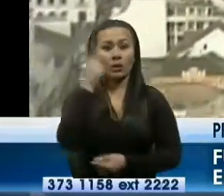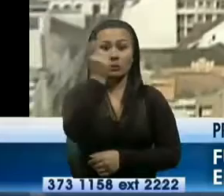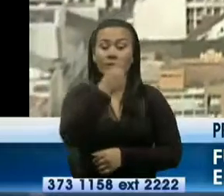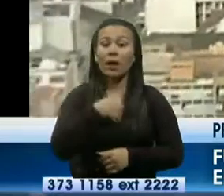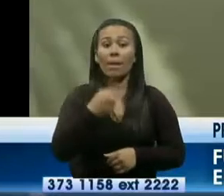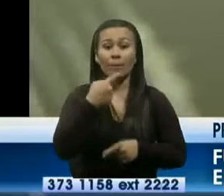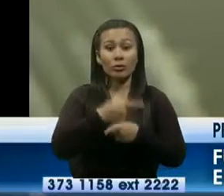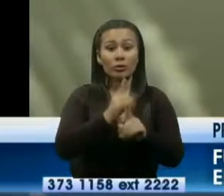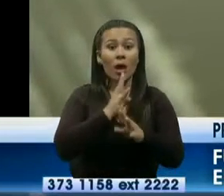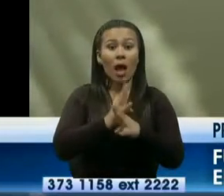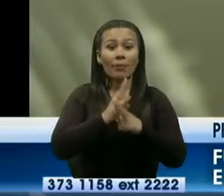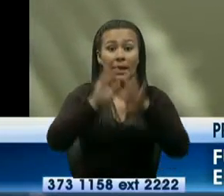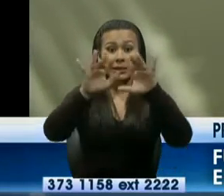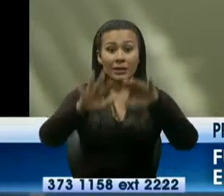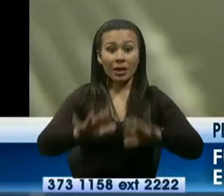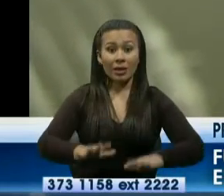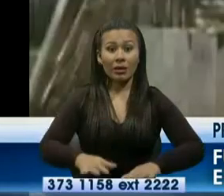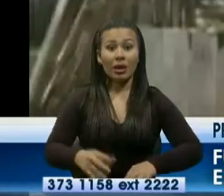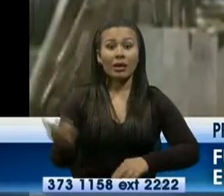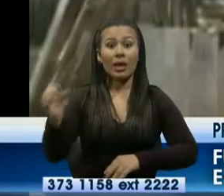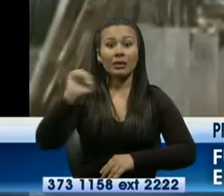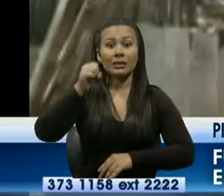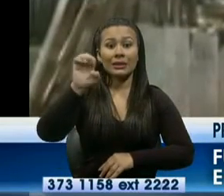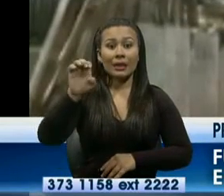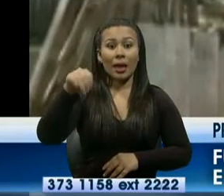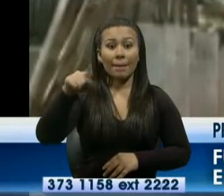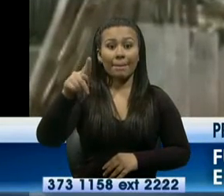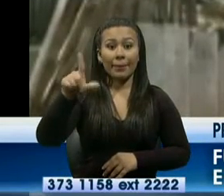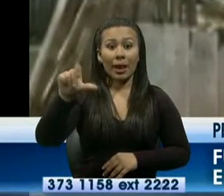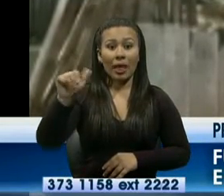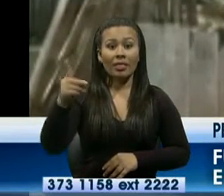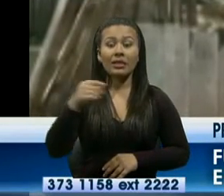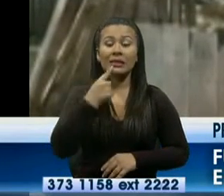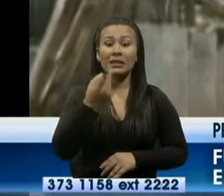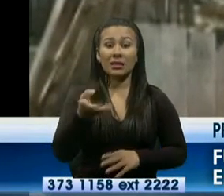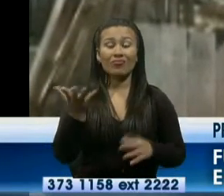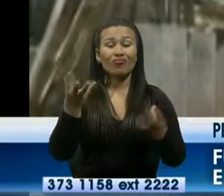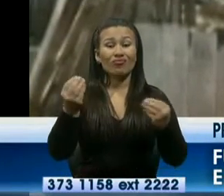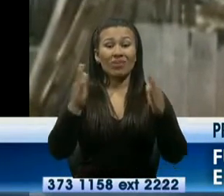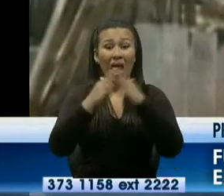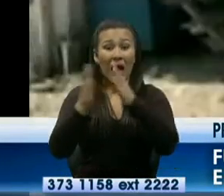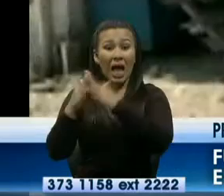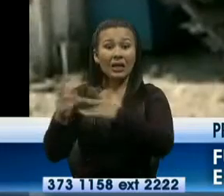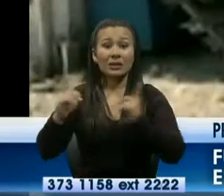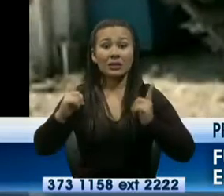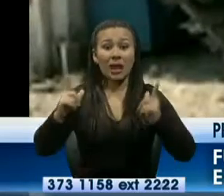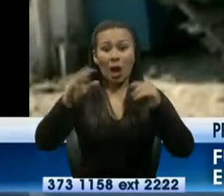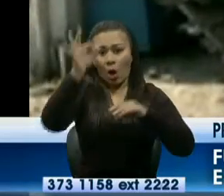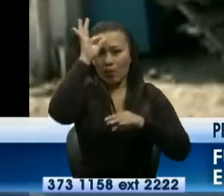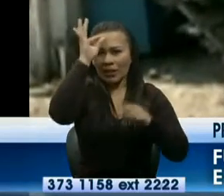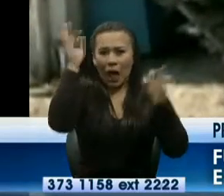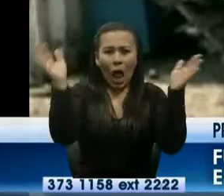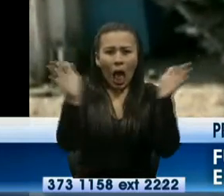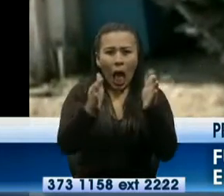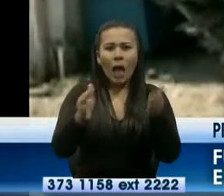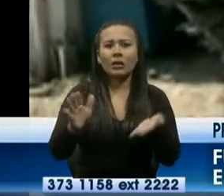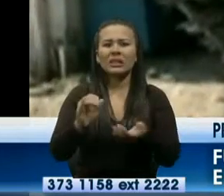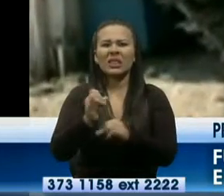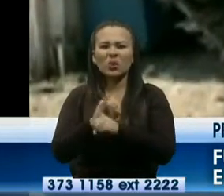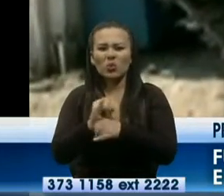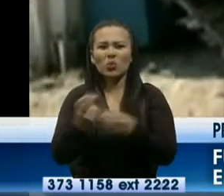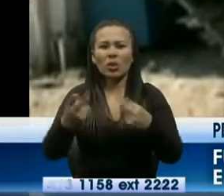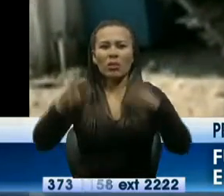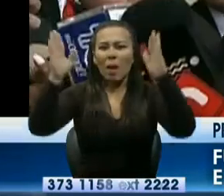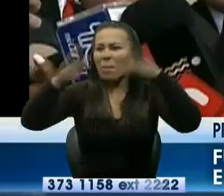Desarrollo Semplades, más de 6.000 viviendas fueron derribadas, 3 edificaciones de salud y 281 instituciones educativas